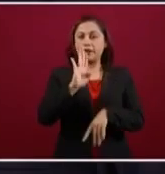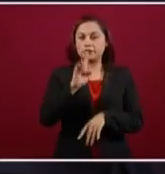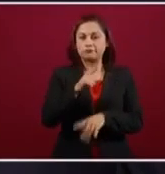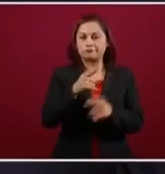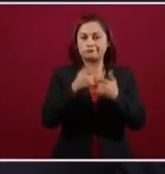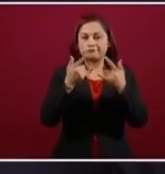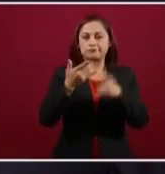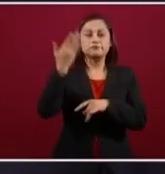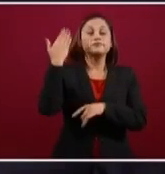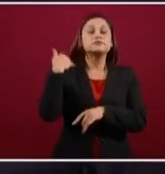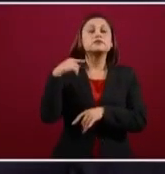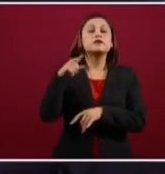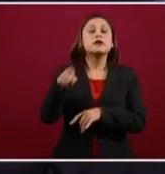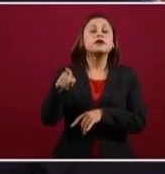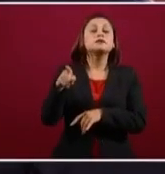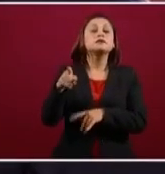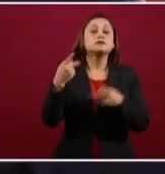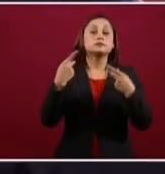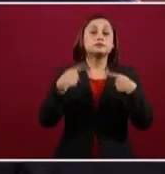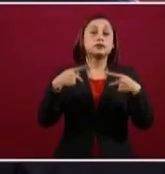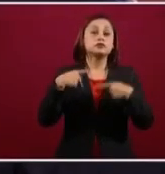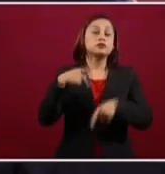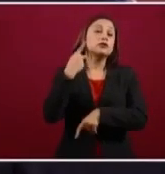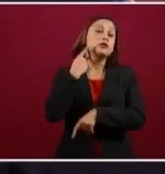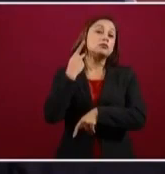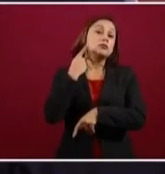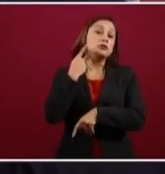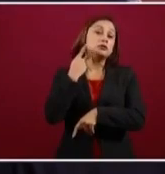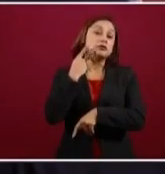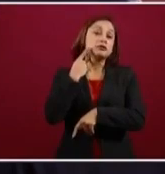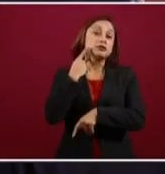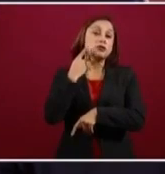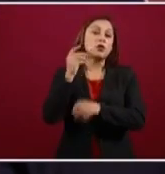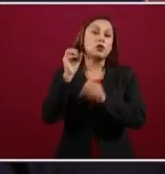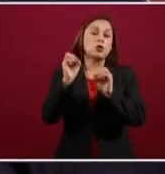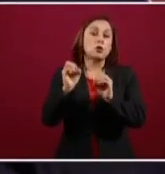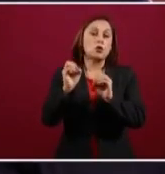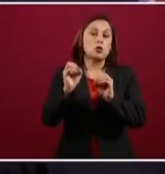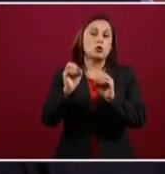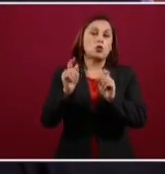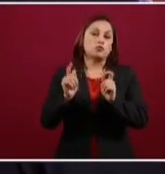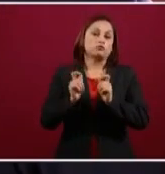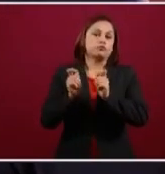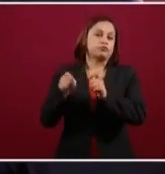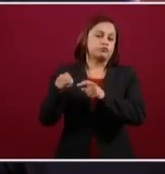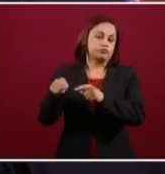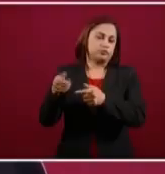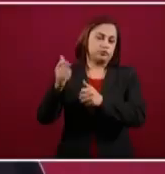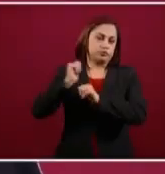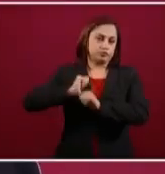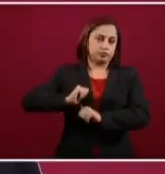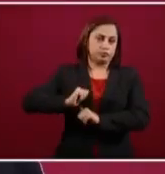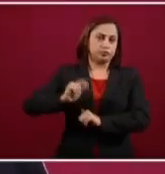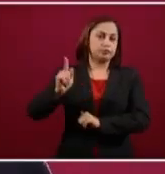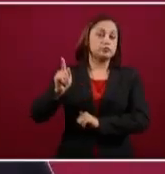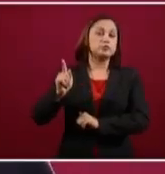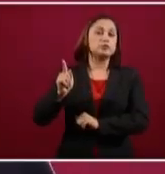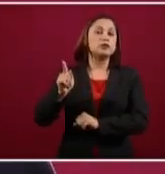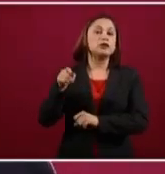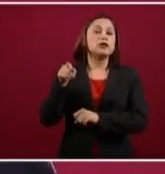o terminaba un cargo un político, mientras lo